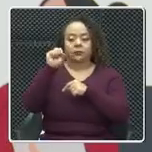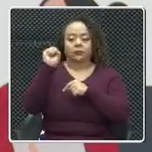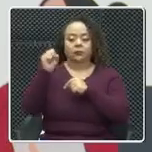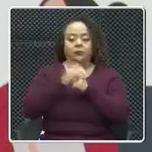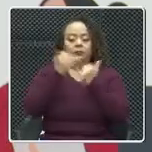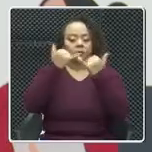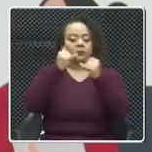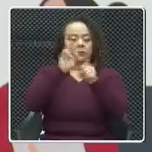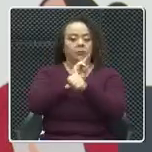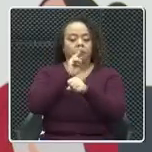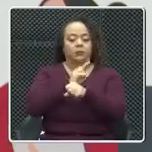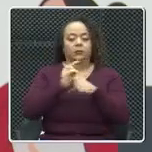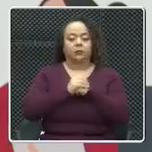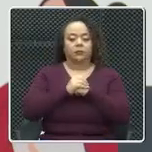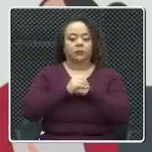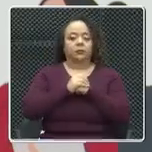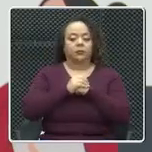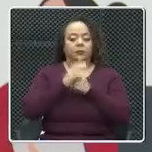que está implementando